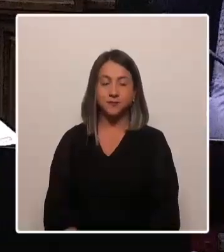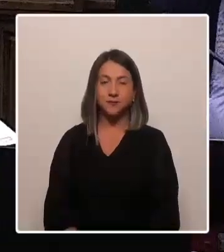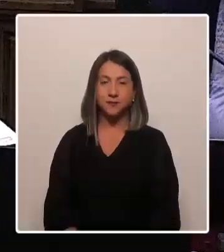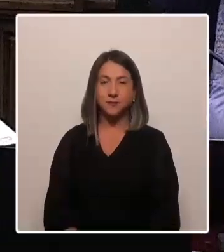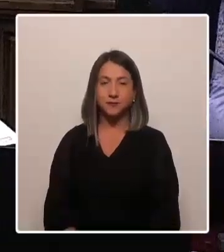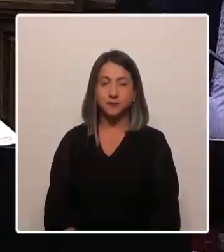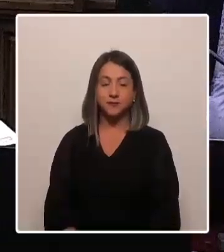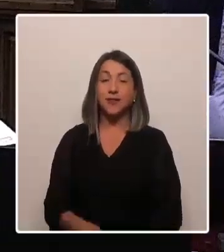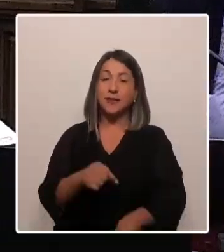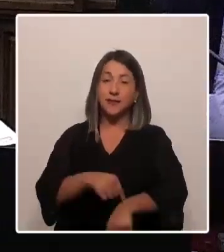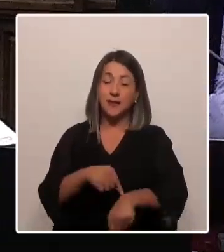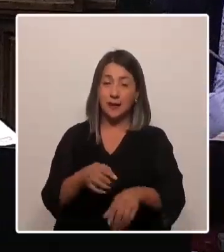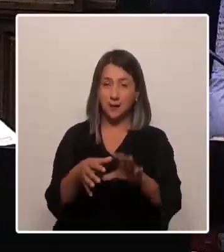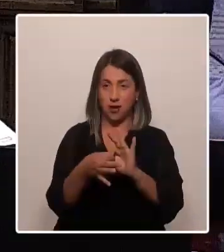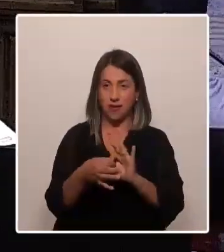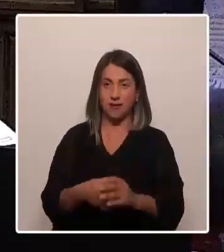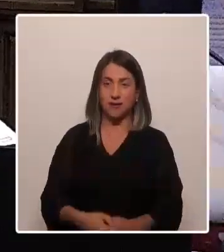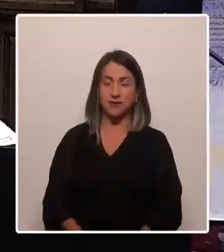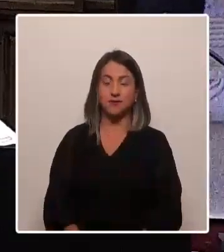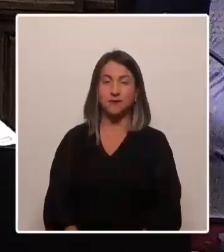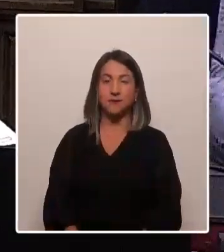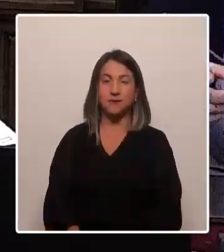Tiempo, gracias.